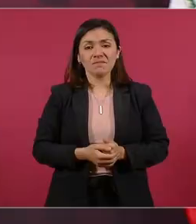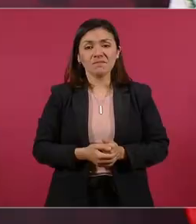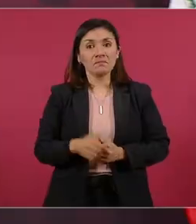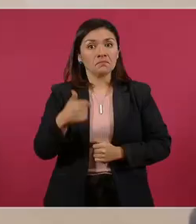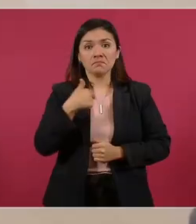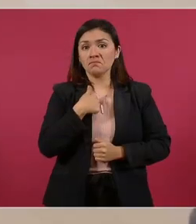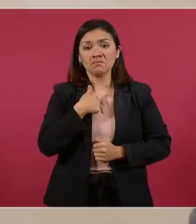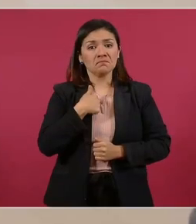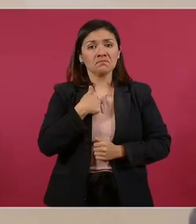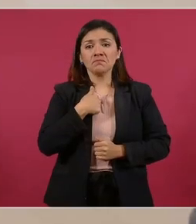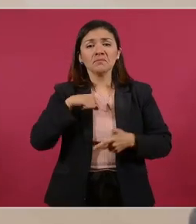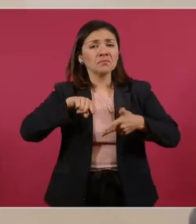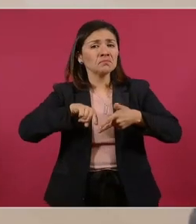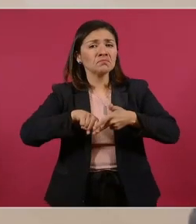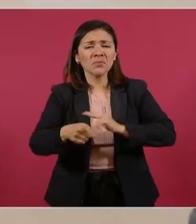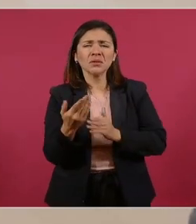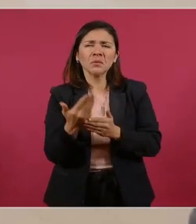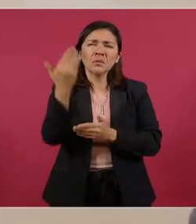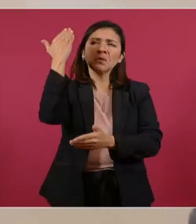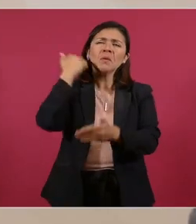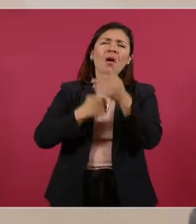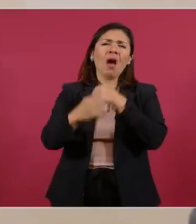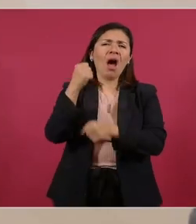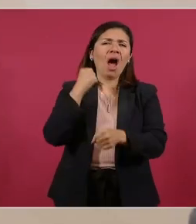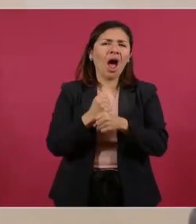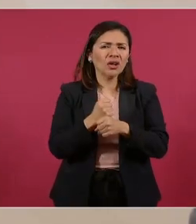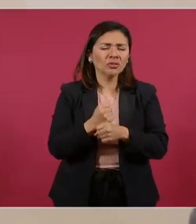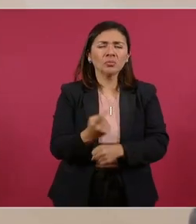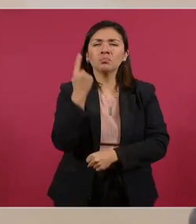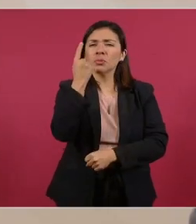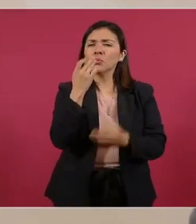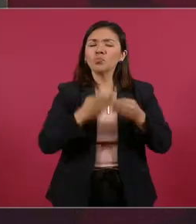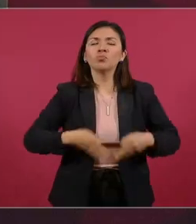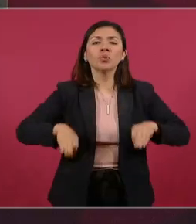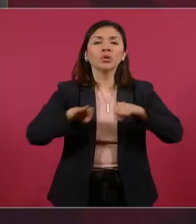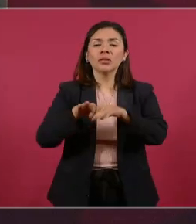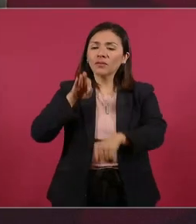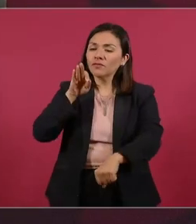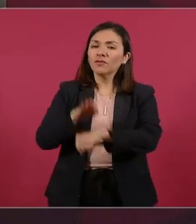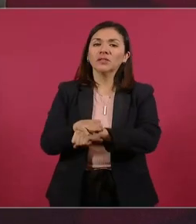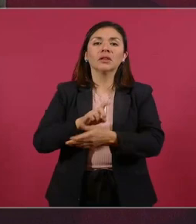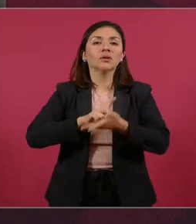nos formamos desde hace muchísimos años en la defensa de los derechos humanos